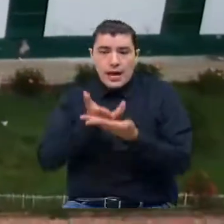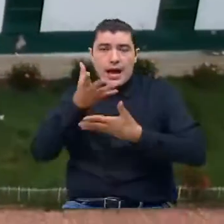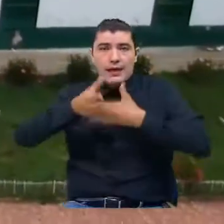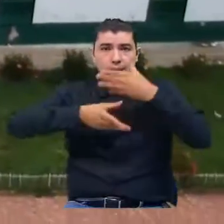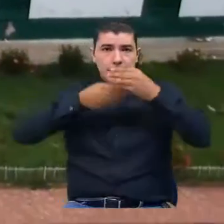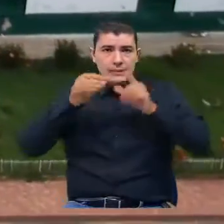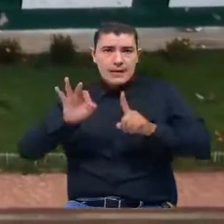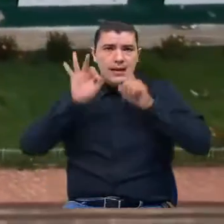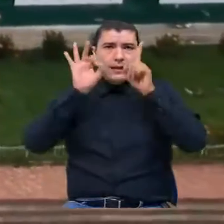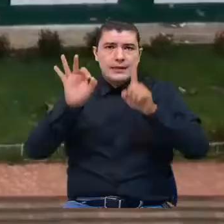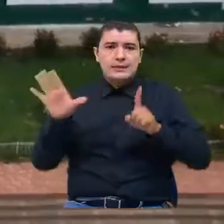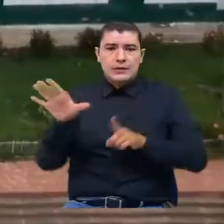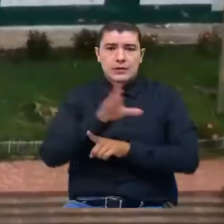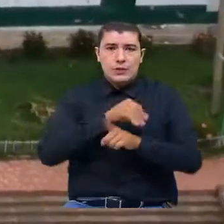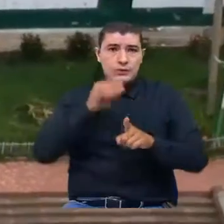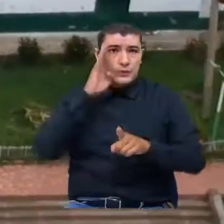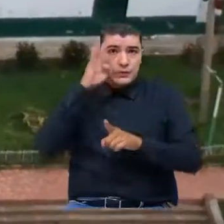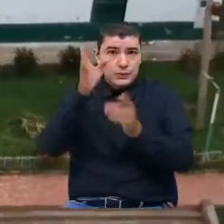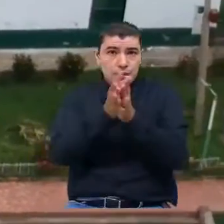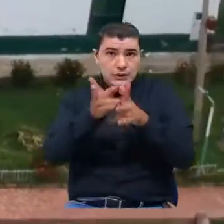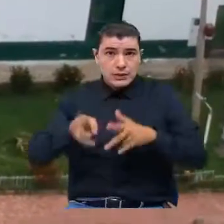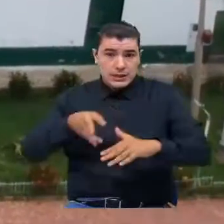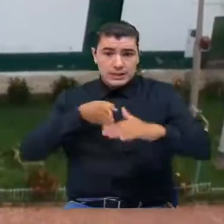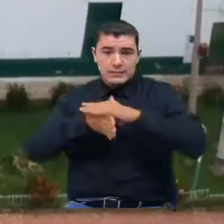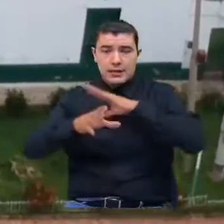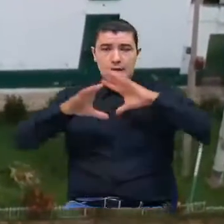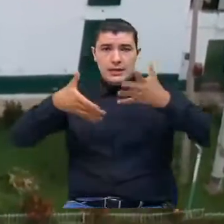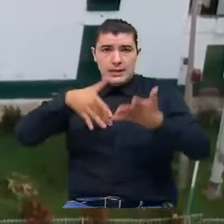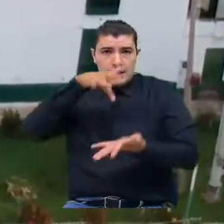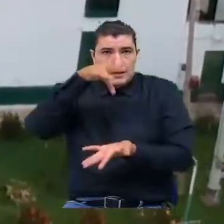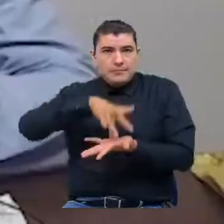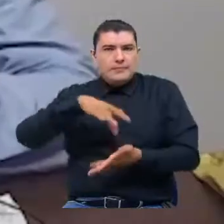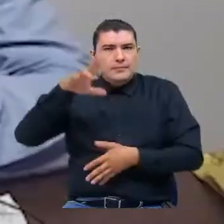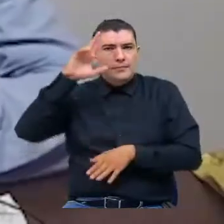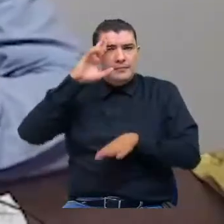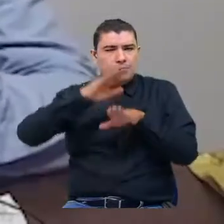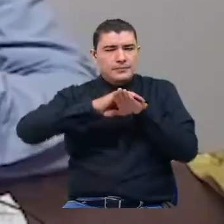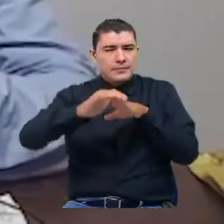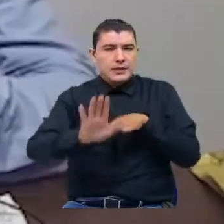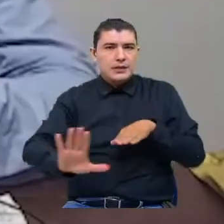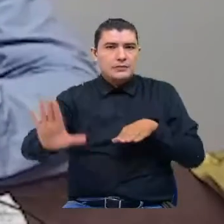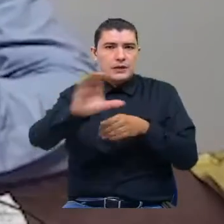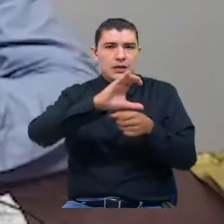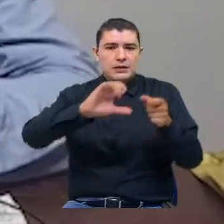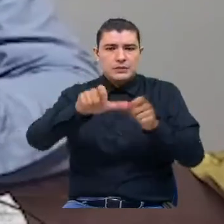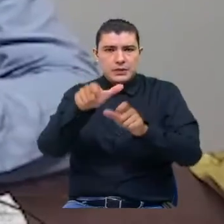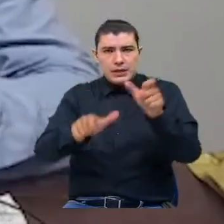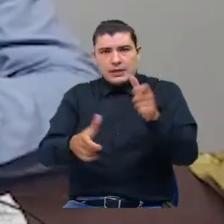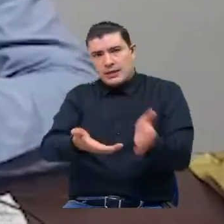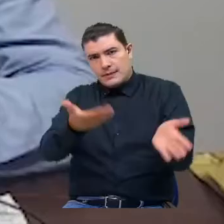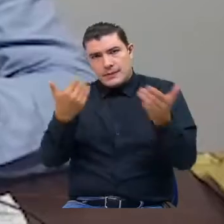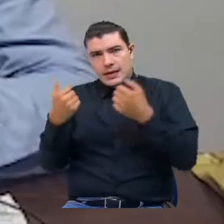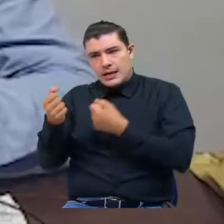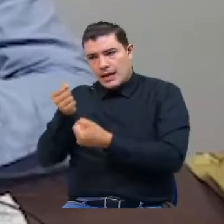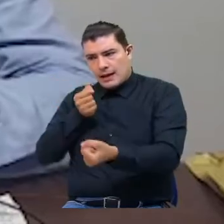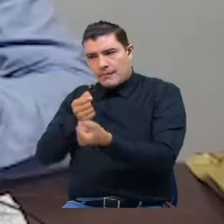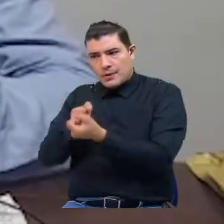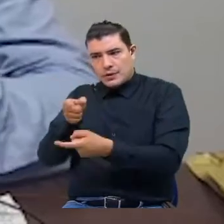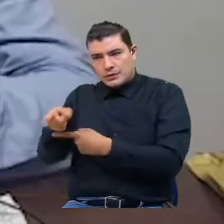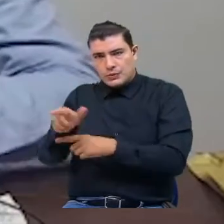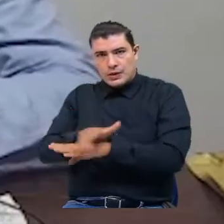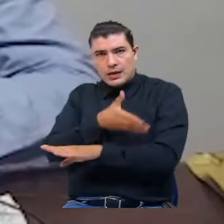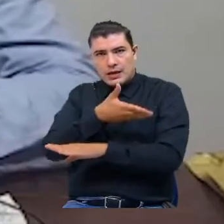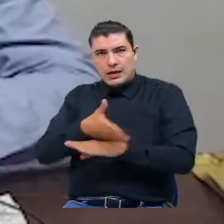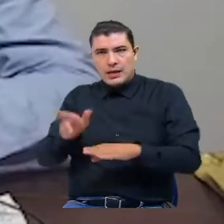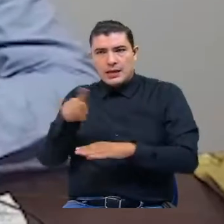el retorno a las aulas de nuestros estudiantes. Entonces les pedimos ese apoyo, que nos acompañen en este concierto